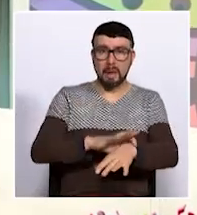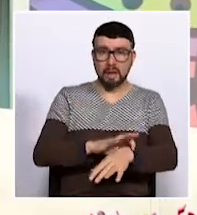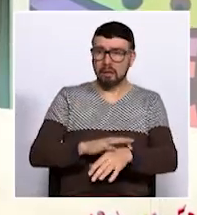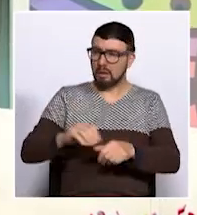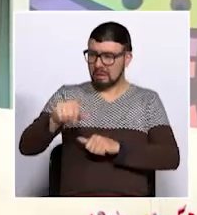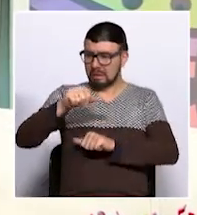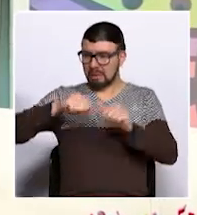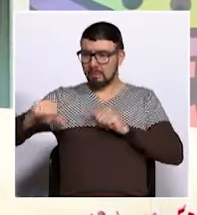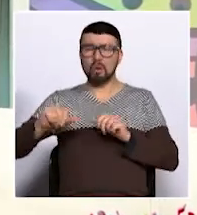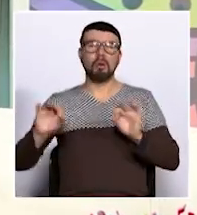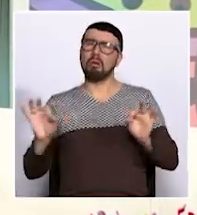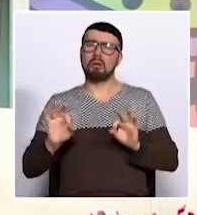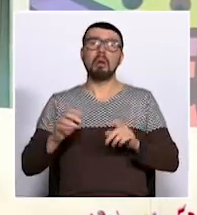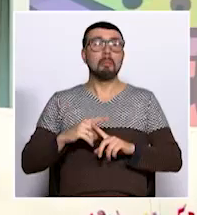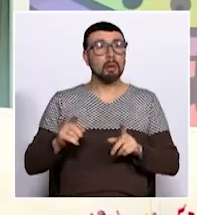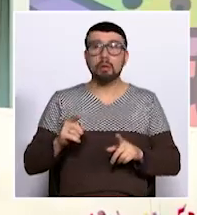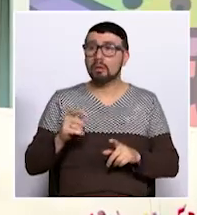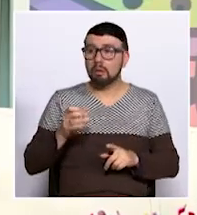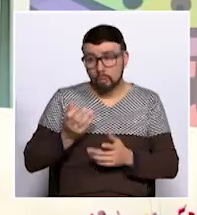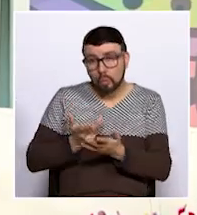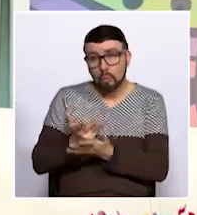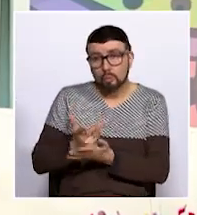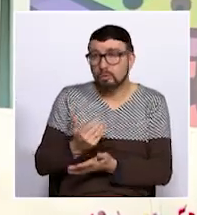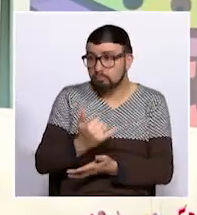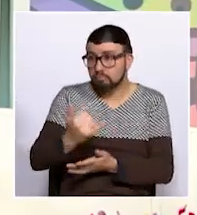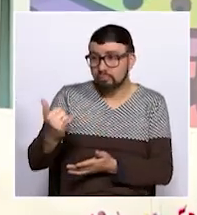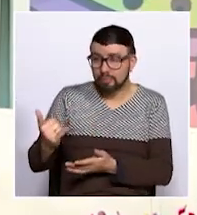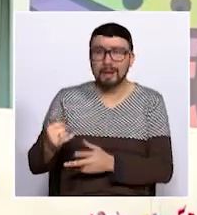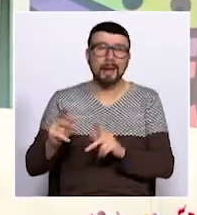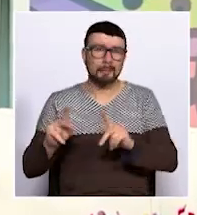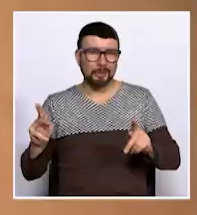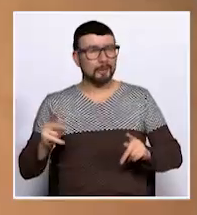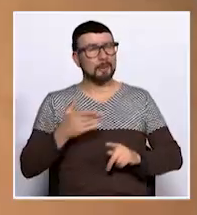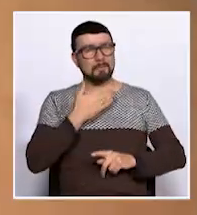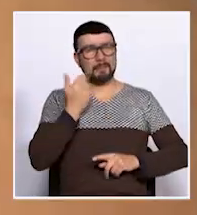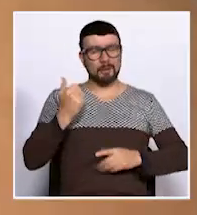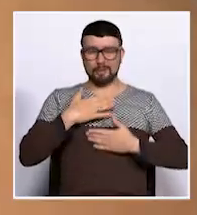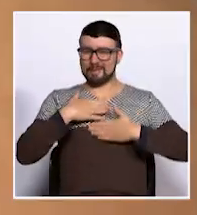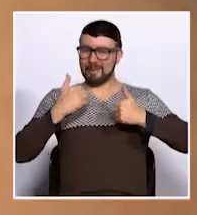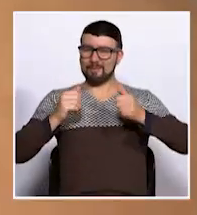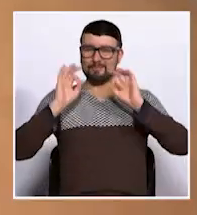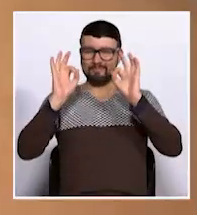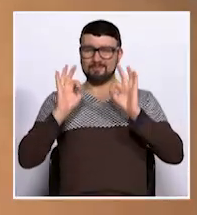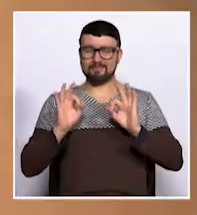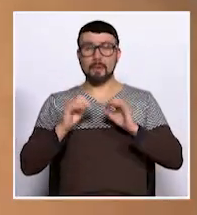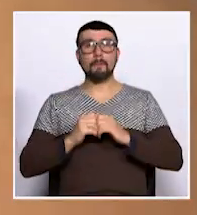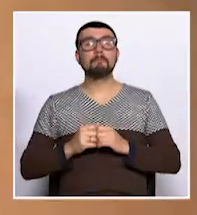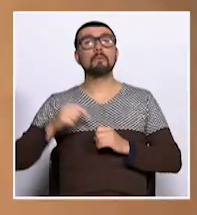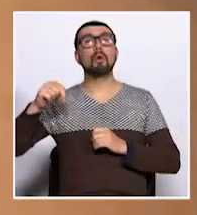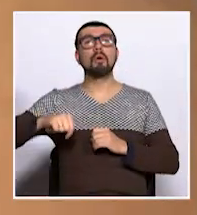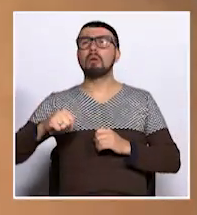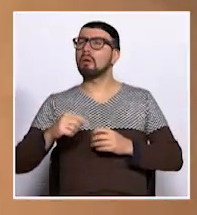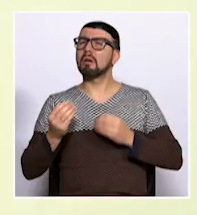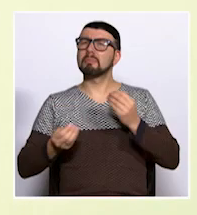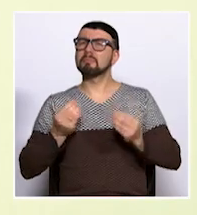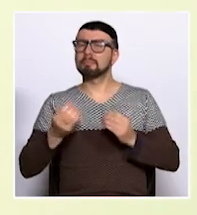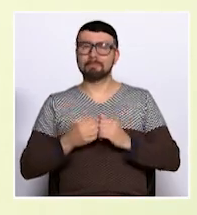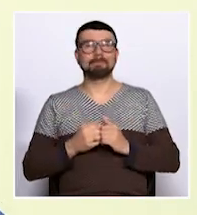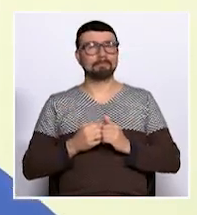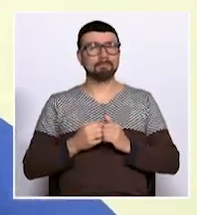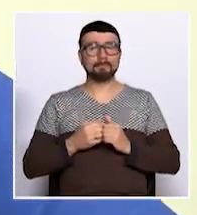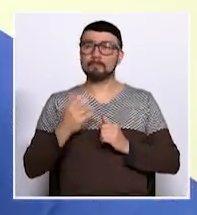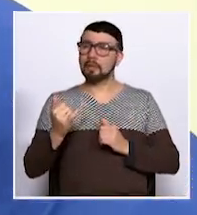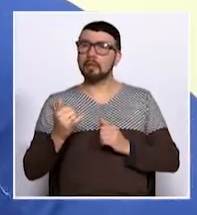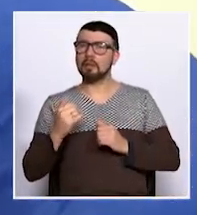les damos ciertas pautas para que las personas comiencen a cuidar de su salud. El día de hoy vamos a hacer un